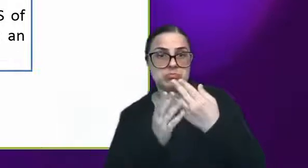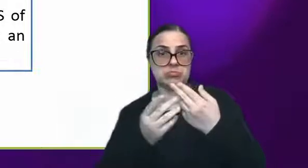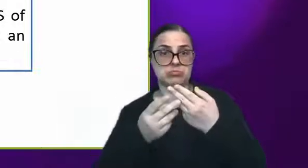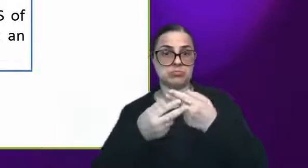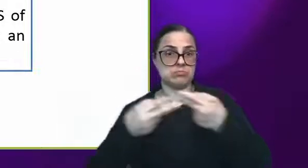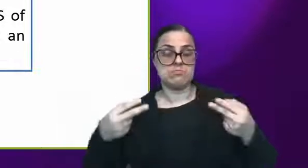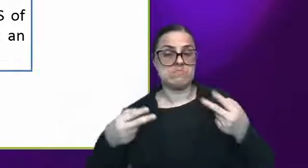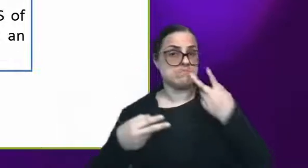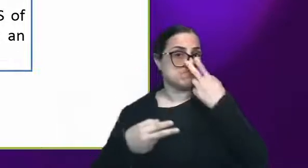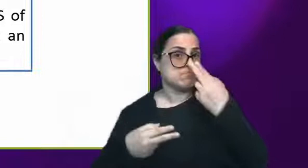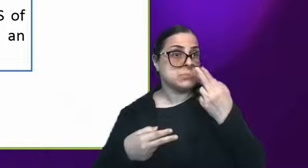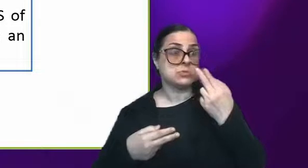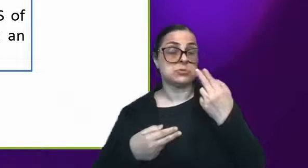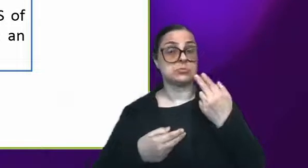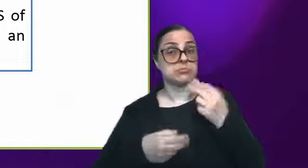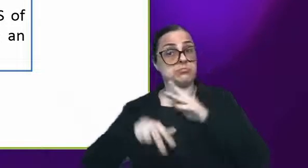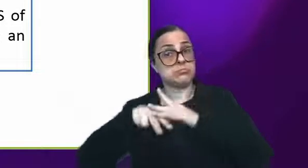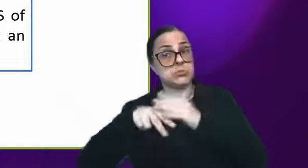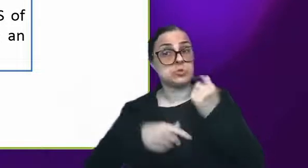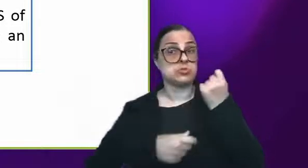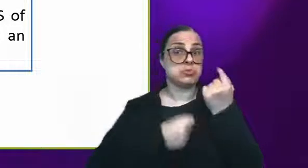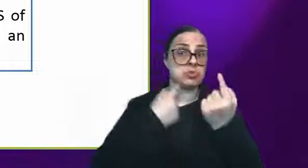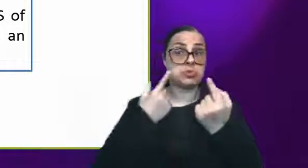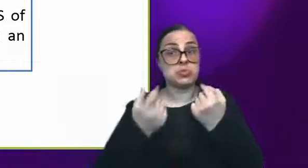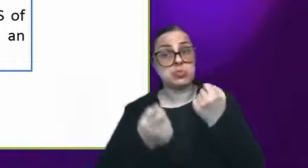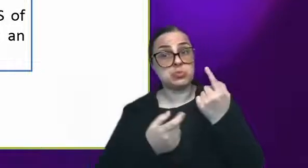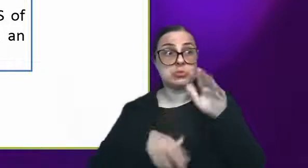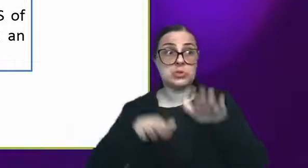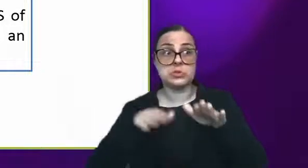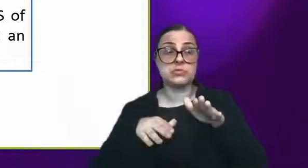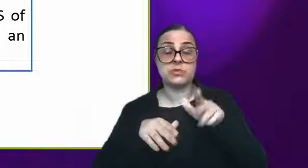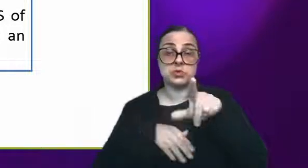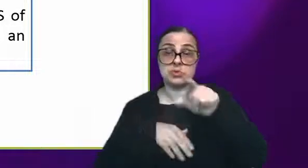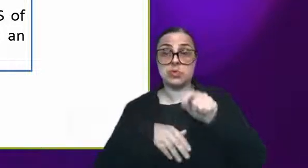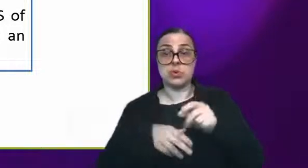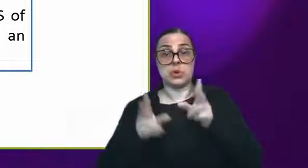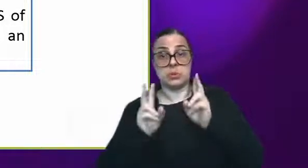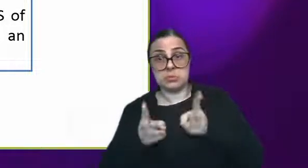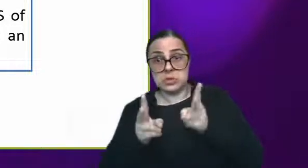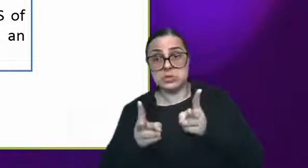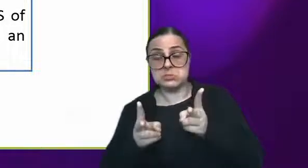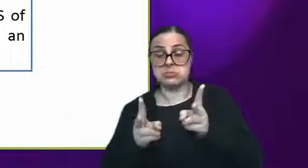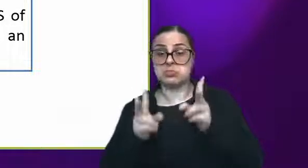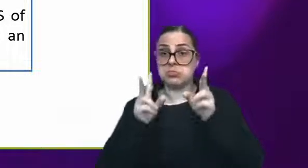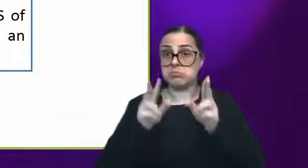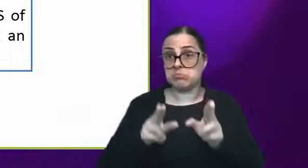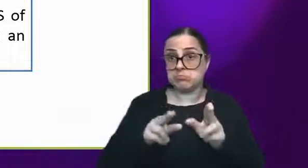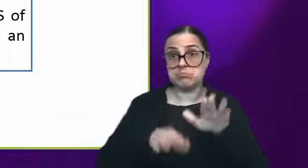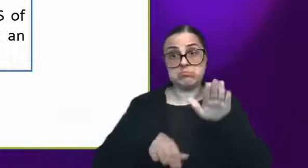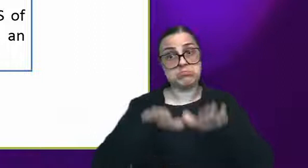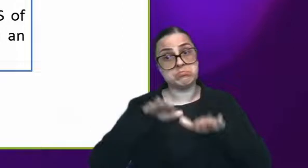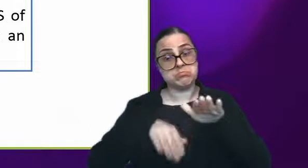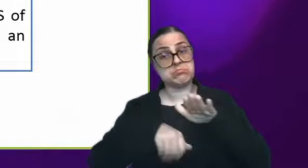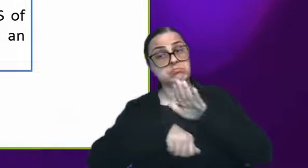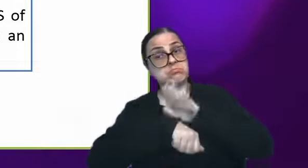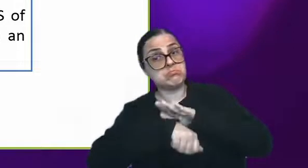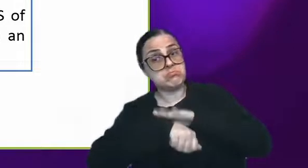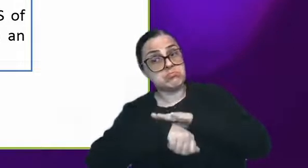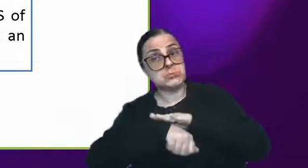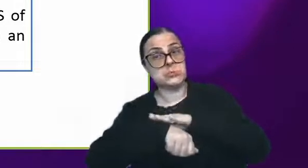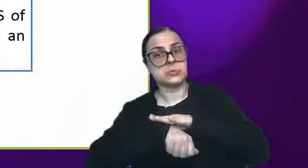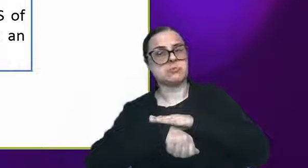lo mismo. La observación de tiempo a estos pacientes, yo creo que tiene que considerar lo mismo que para